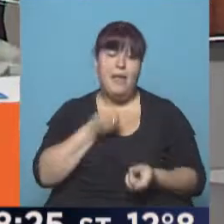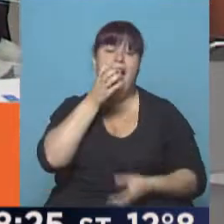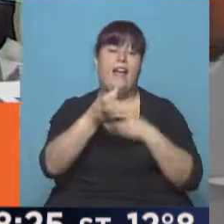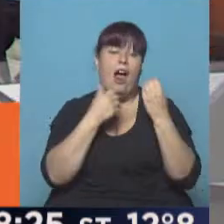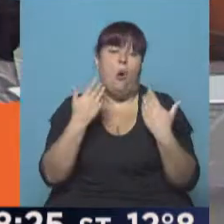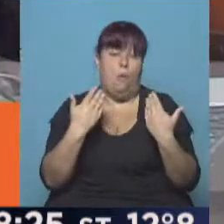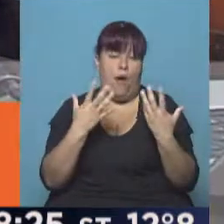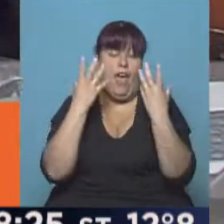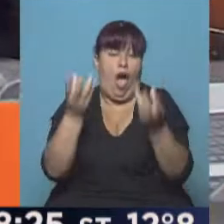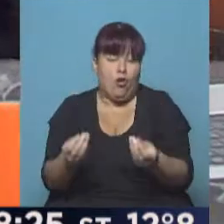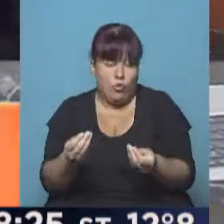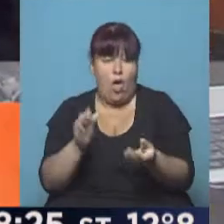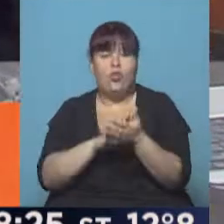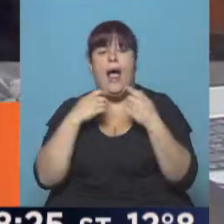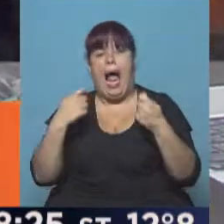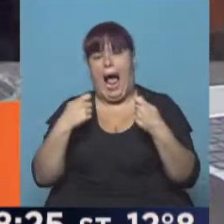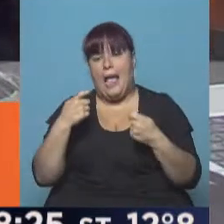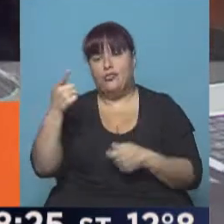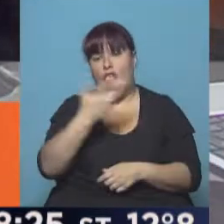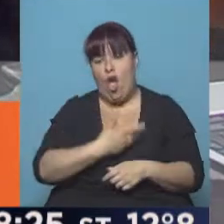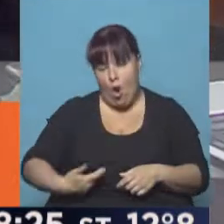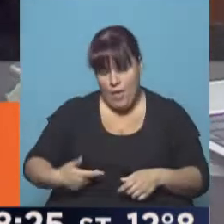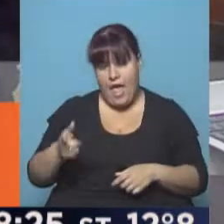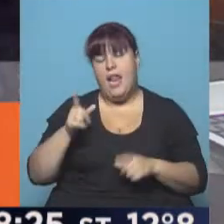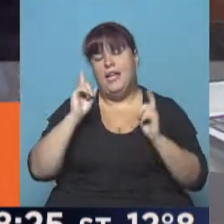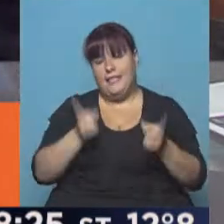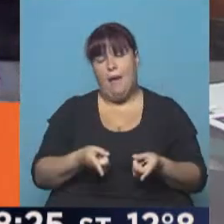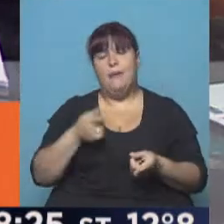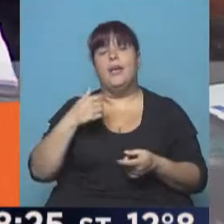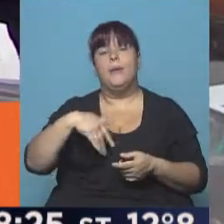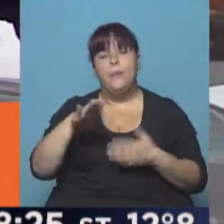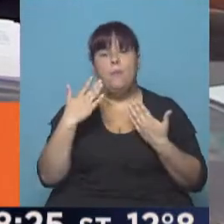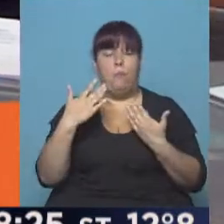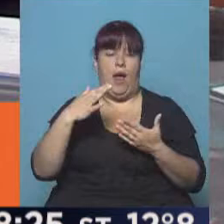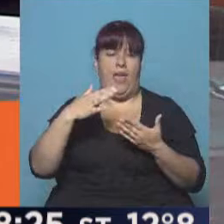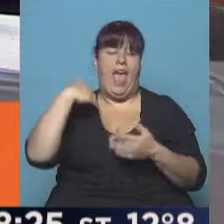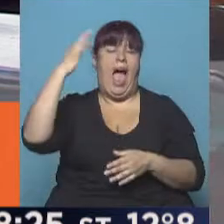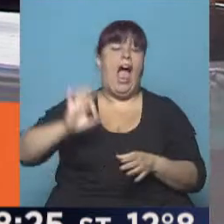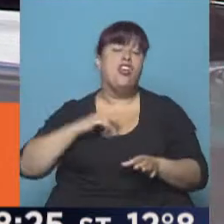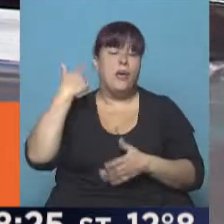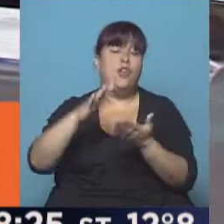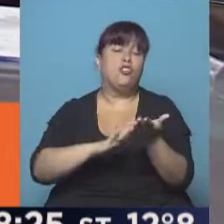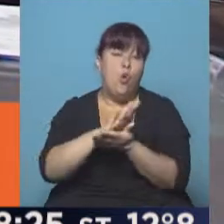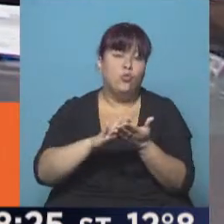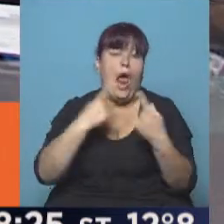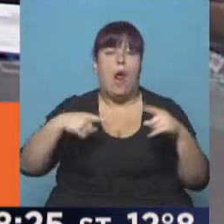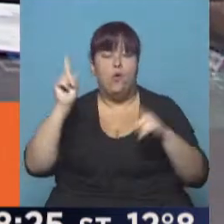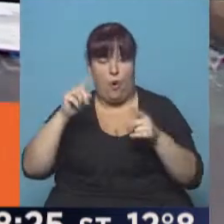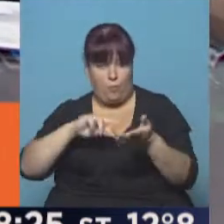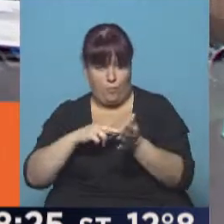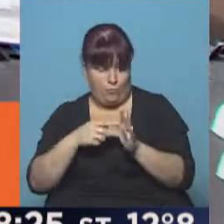puede llegar a asistir para el tema de gastos corrientes del gobierno y justamente es lo que va a permitirle sortear el año que viene algunos compromisos.